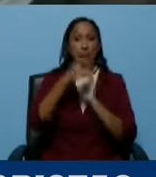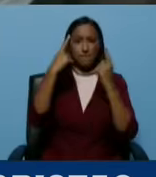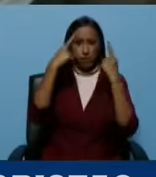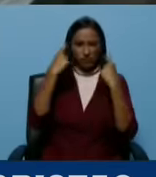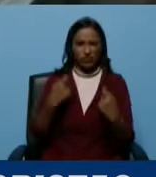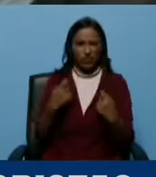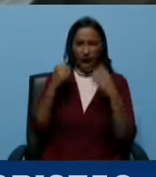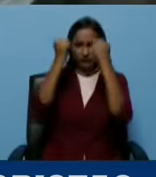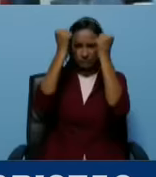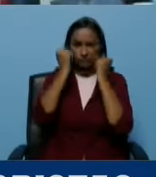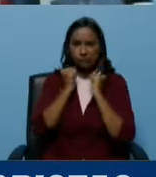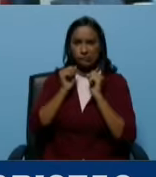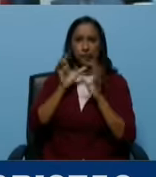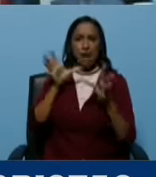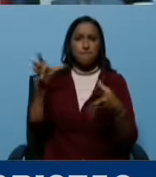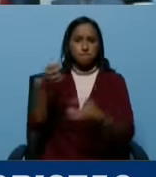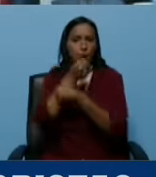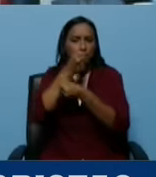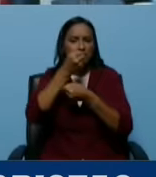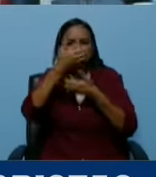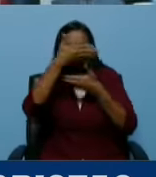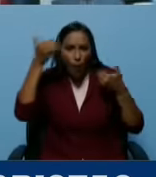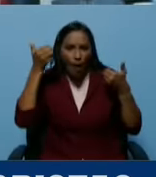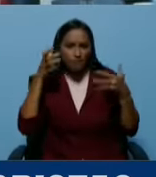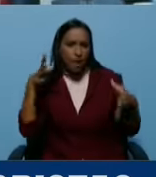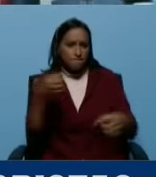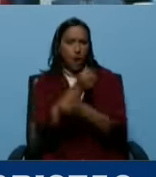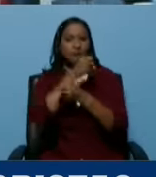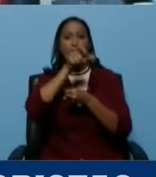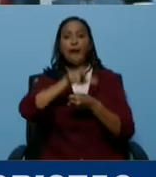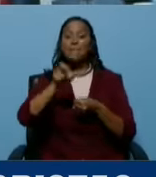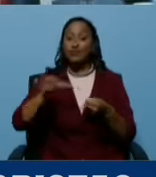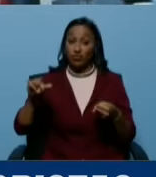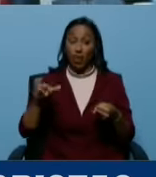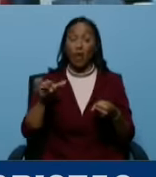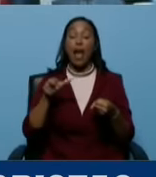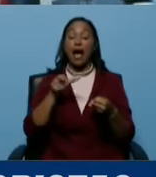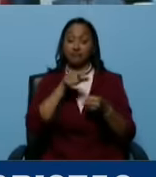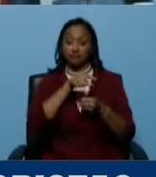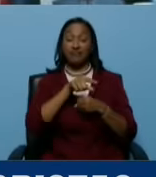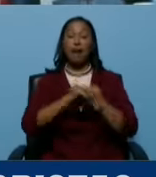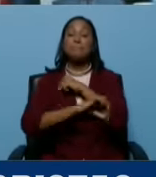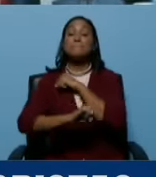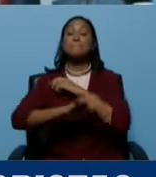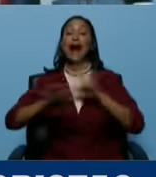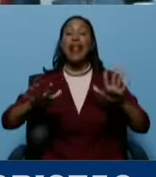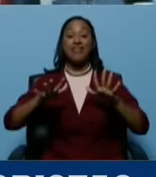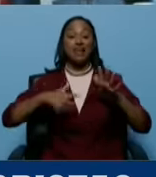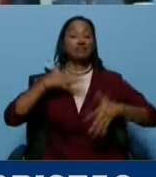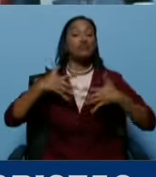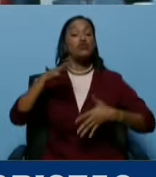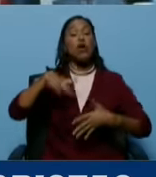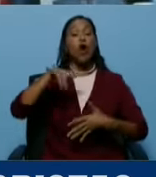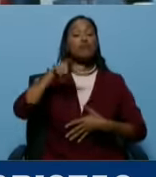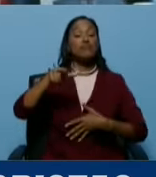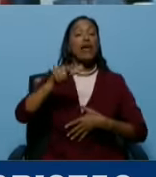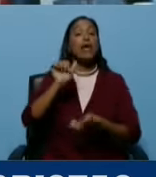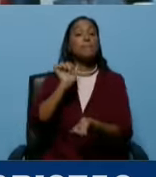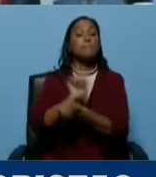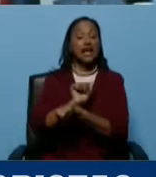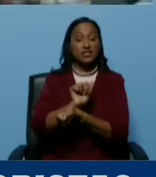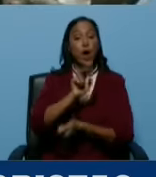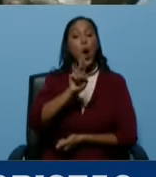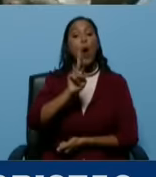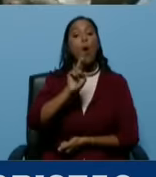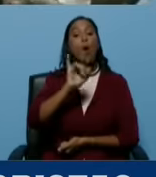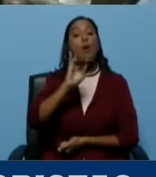joya este alias El Ratón, conocido como el PRAN de Uribana. El PRAN de